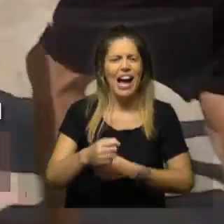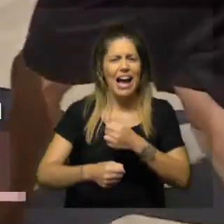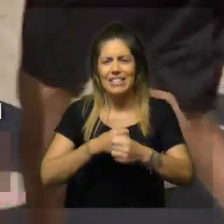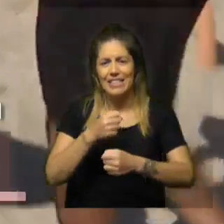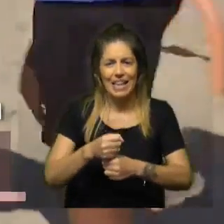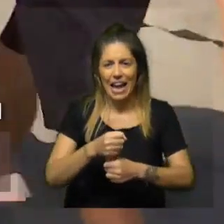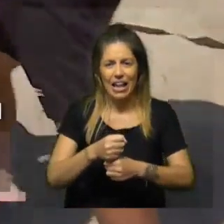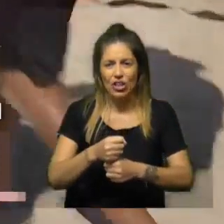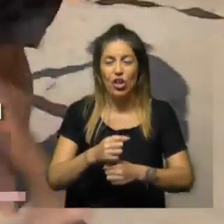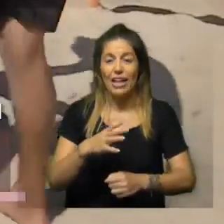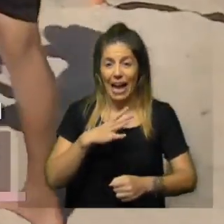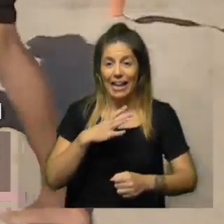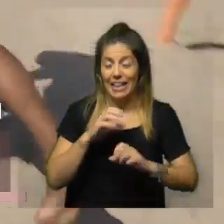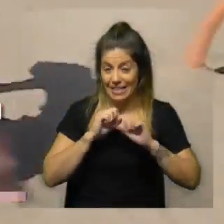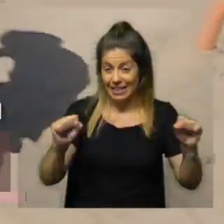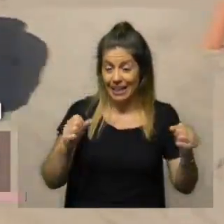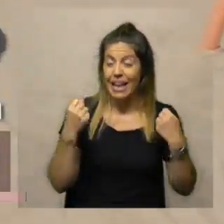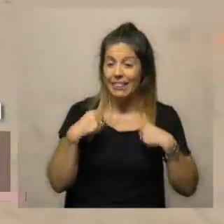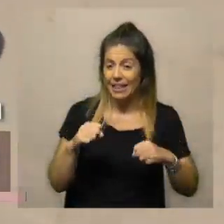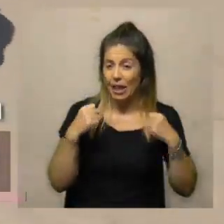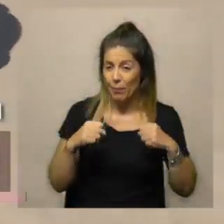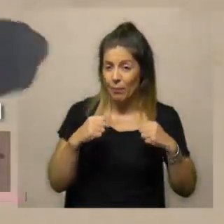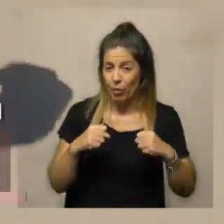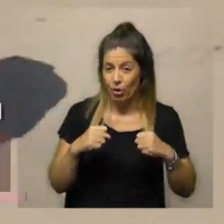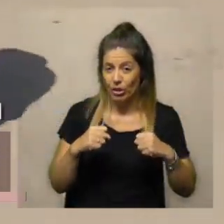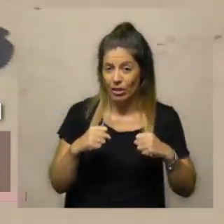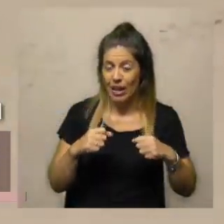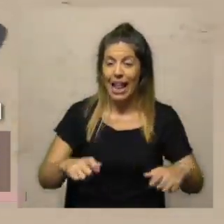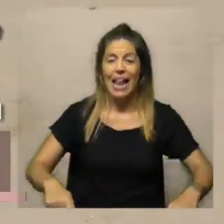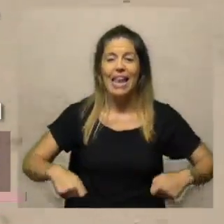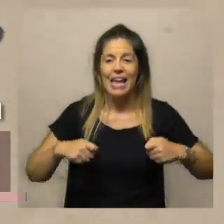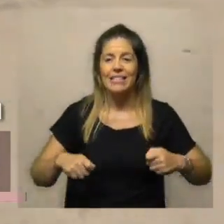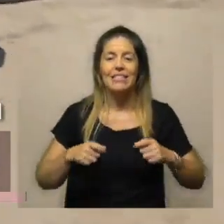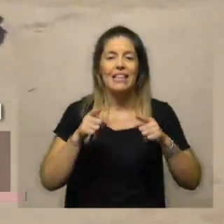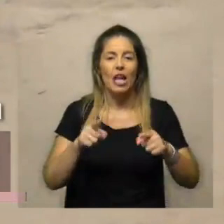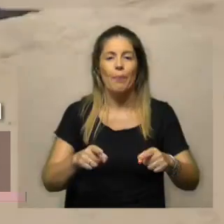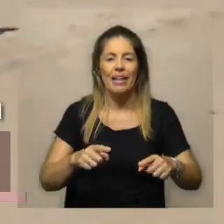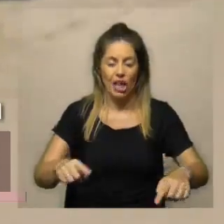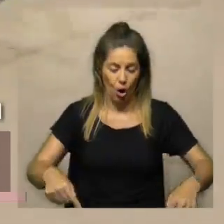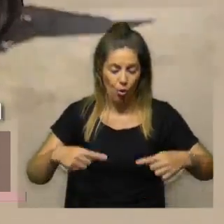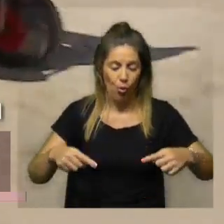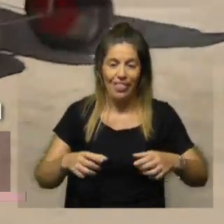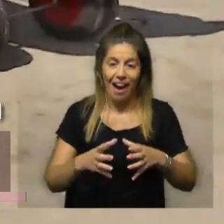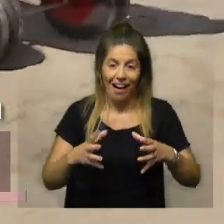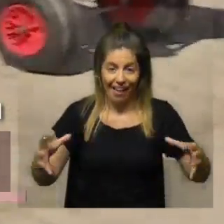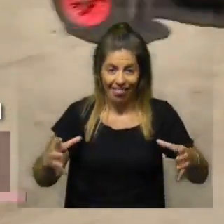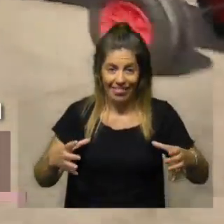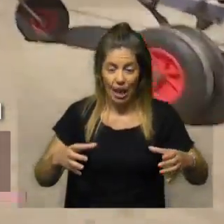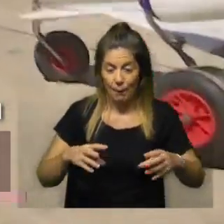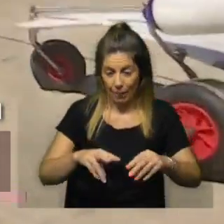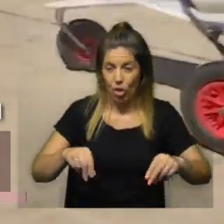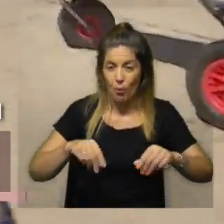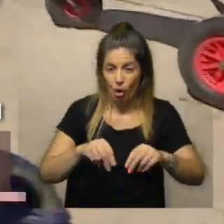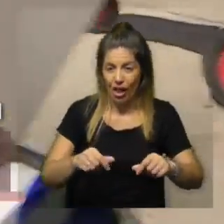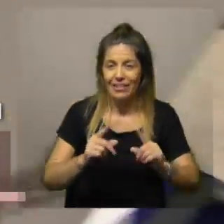el poder de la Secretaría de Deporte. Como las sillas anfibias lo que tenemos es, bueno, que tienen ruedas grandes para poder pasar por la arena blanda y